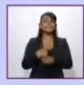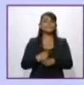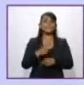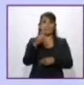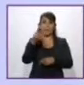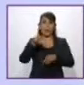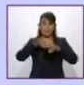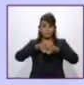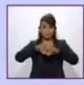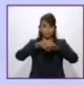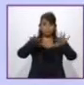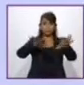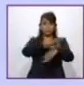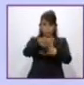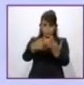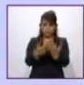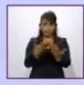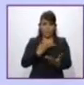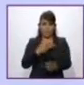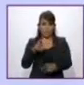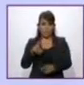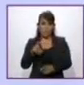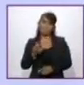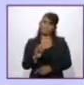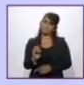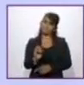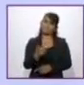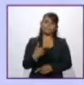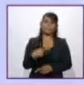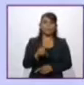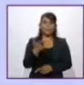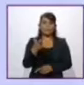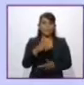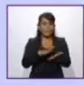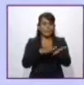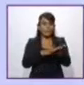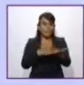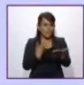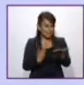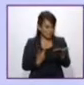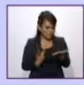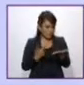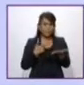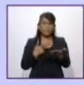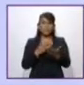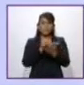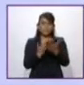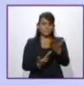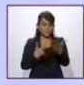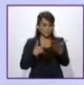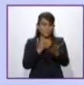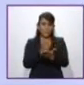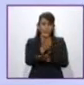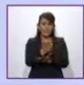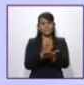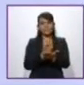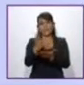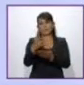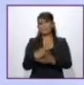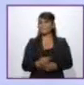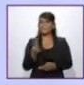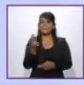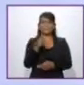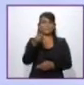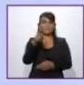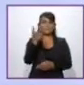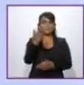lugares, pero cuando te llega el recibo es muy caro. Entonces es indispensable generar una disminución en el